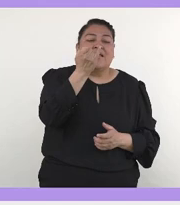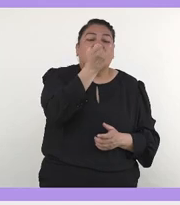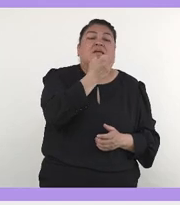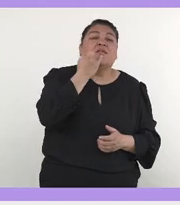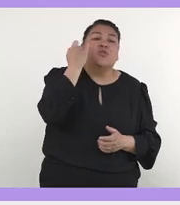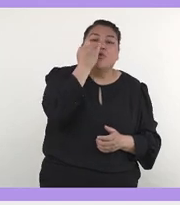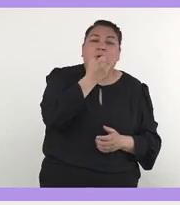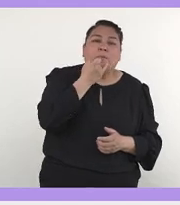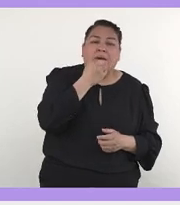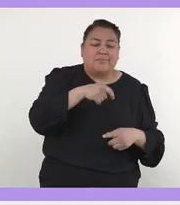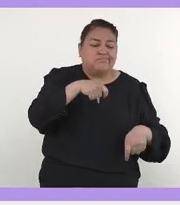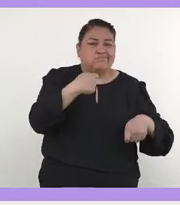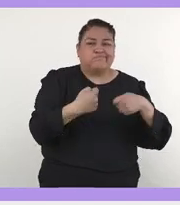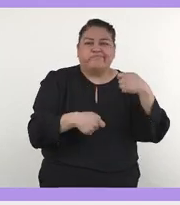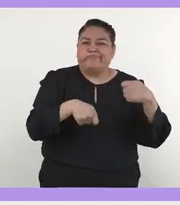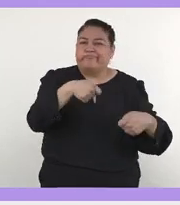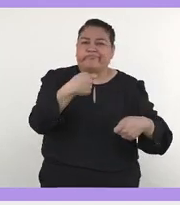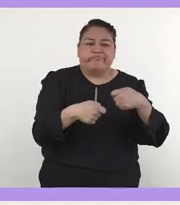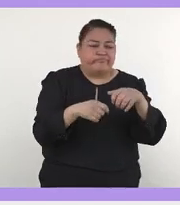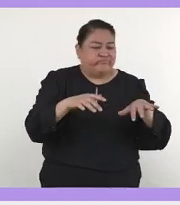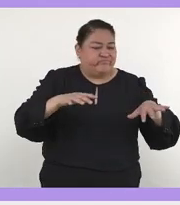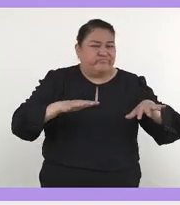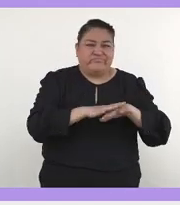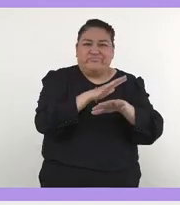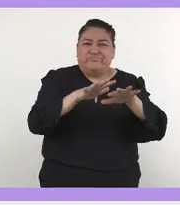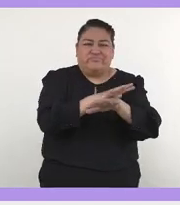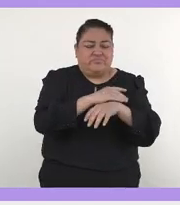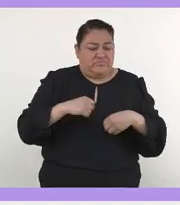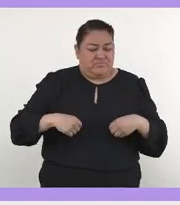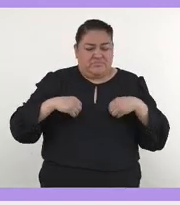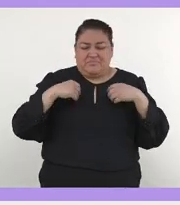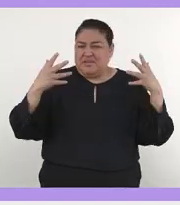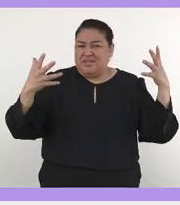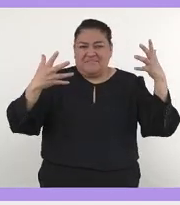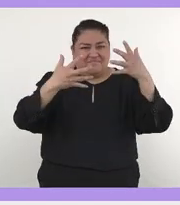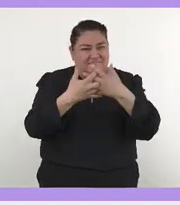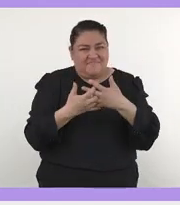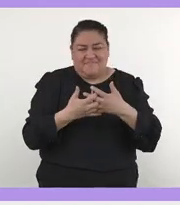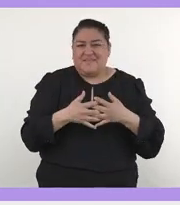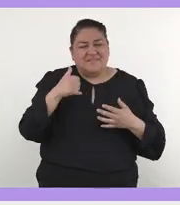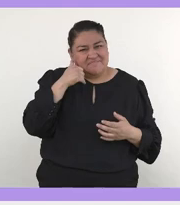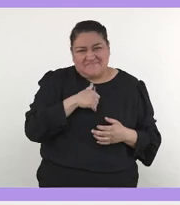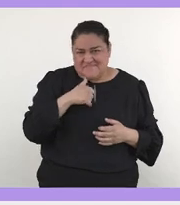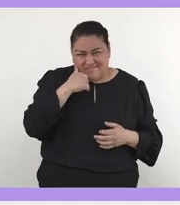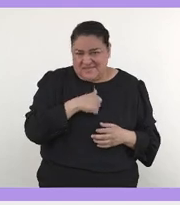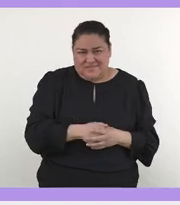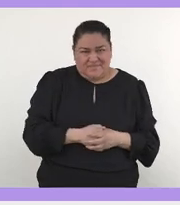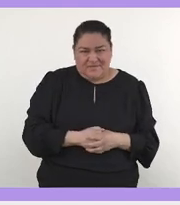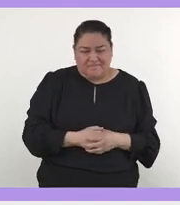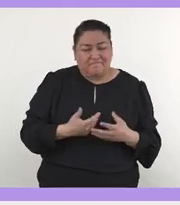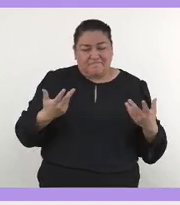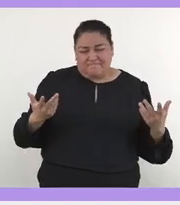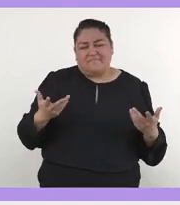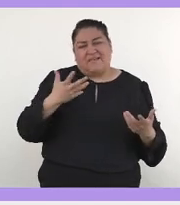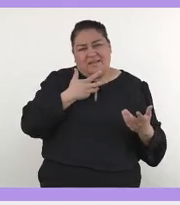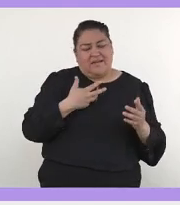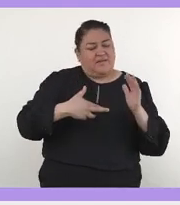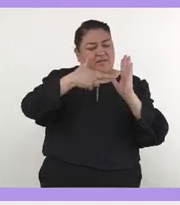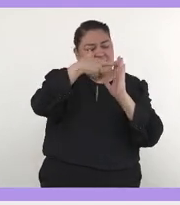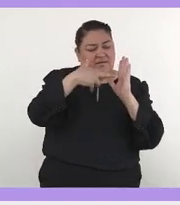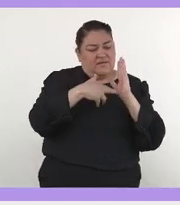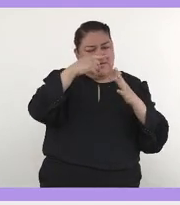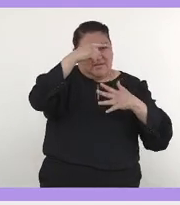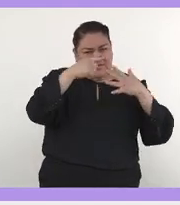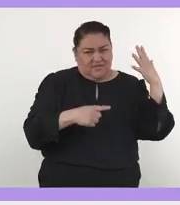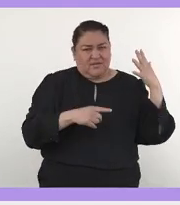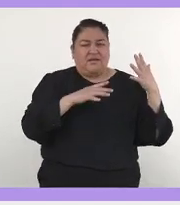flexible cambia es dinámica y se adapta a nuestras necesidades evidentemente hay lineamientos En este caso